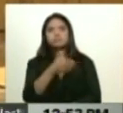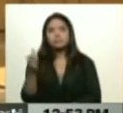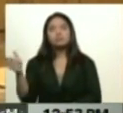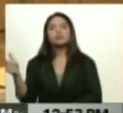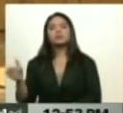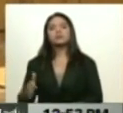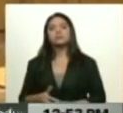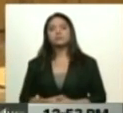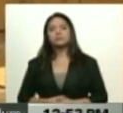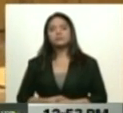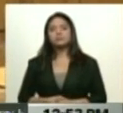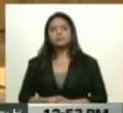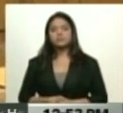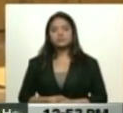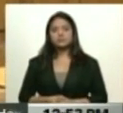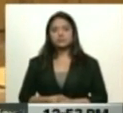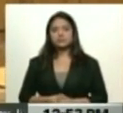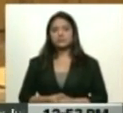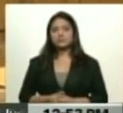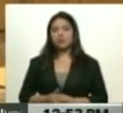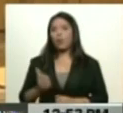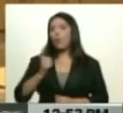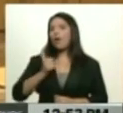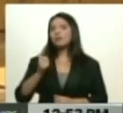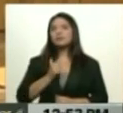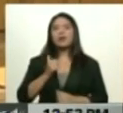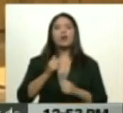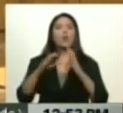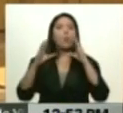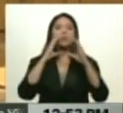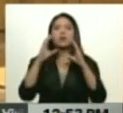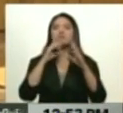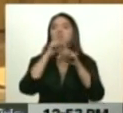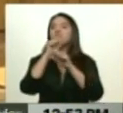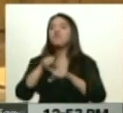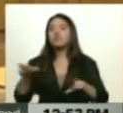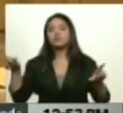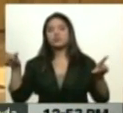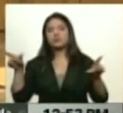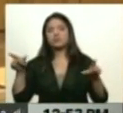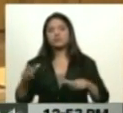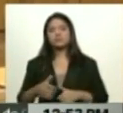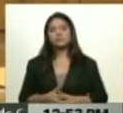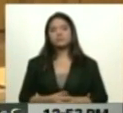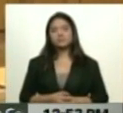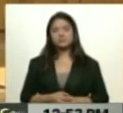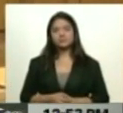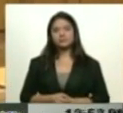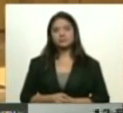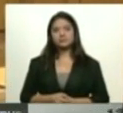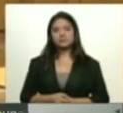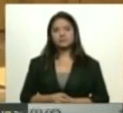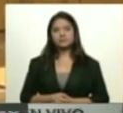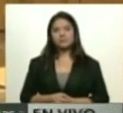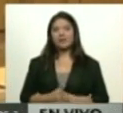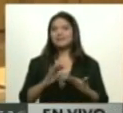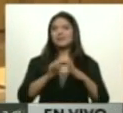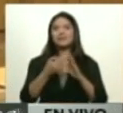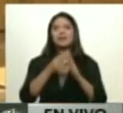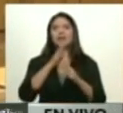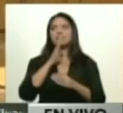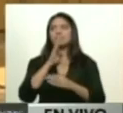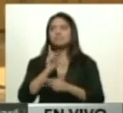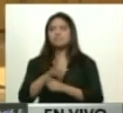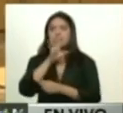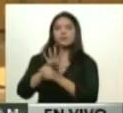por ello uso de cualquier medio de comunicación y difusión sin que pueda establecerse censura.